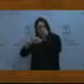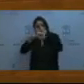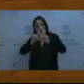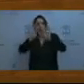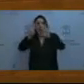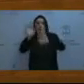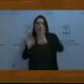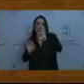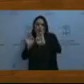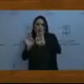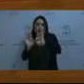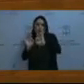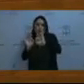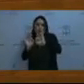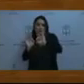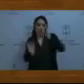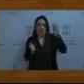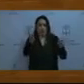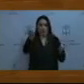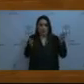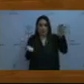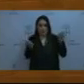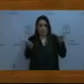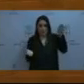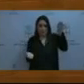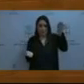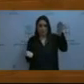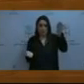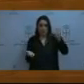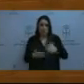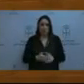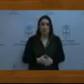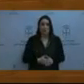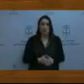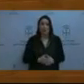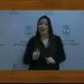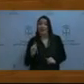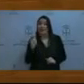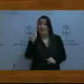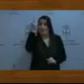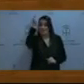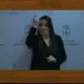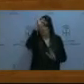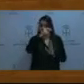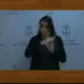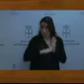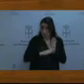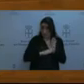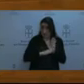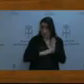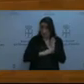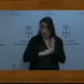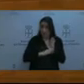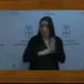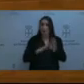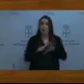% la media de las comunidades autónomas de nuestro país. Y el éxito de estos programas se basa